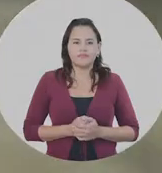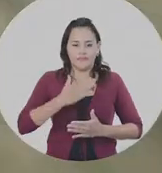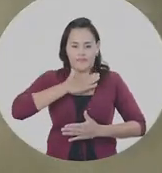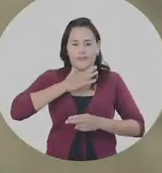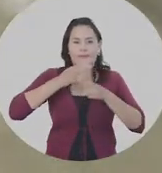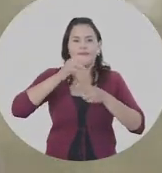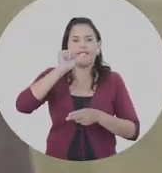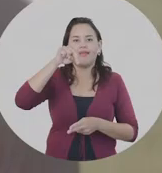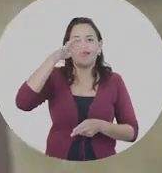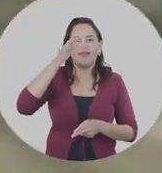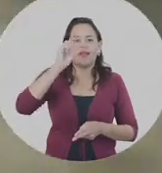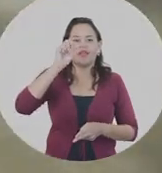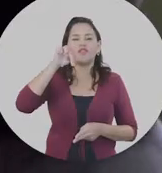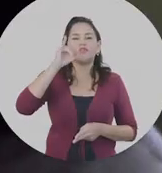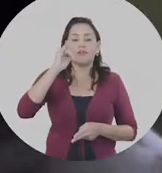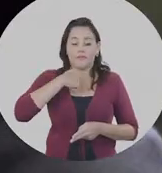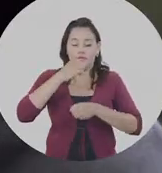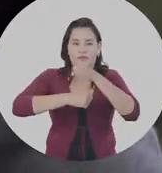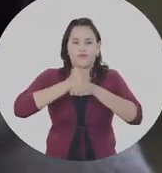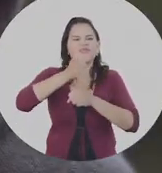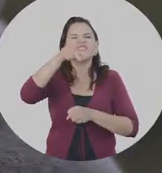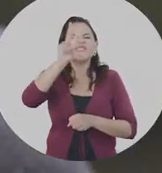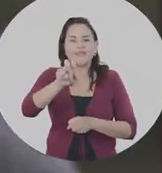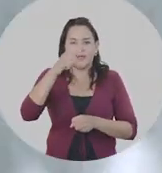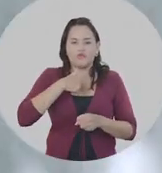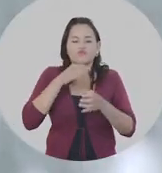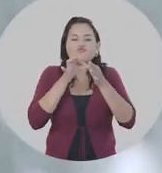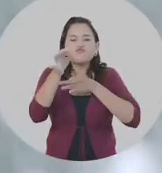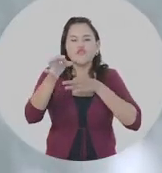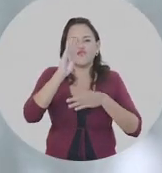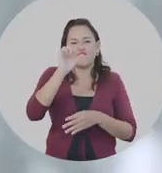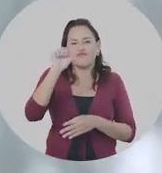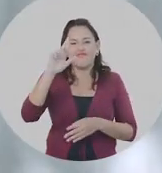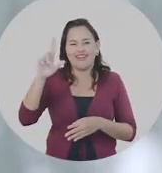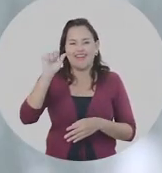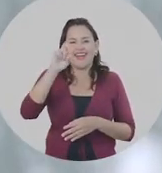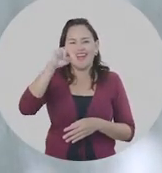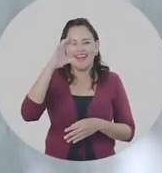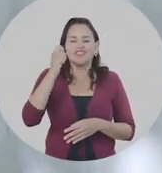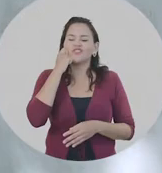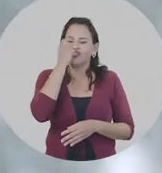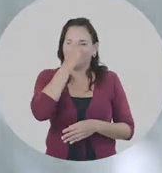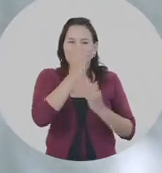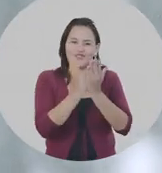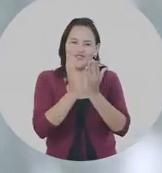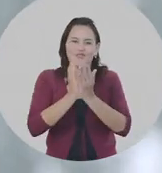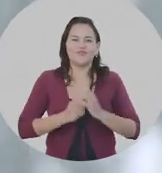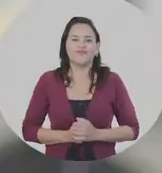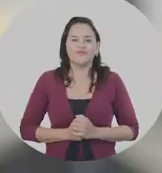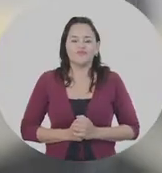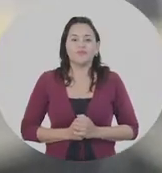Mi nombre es Anthony Zabaleta Rangel, tengo 17 años, soy del corregimiento de Barranco de Chillo y estudio odontología gracias al programa Talento